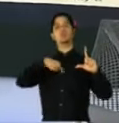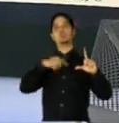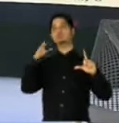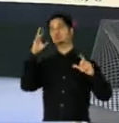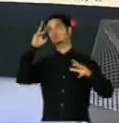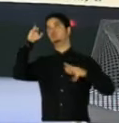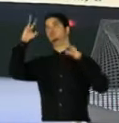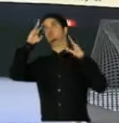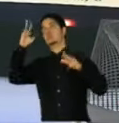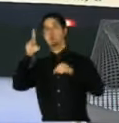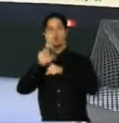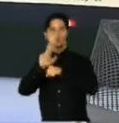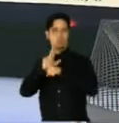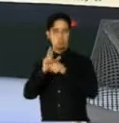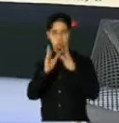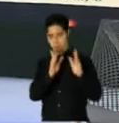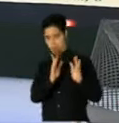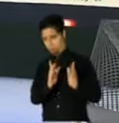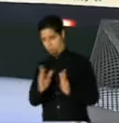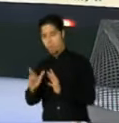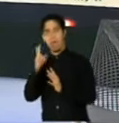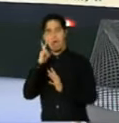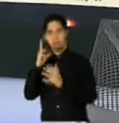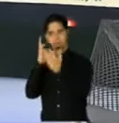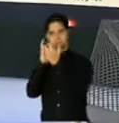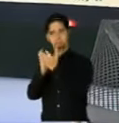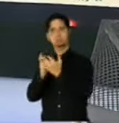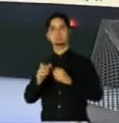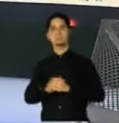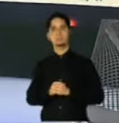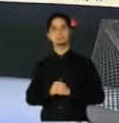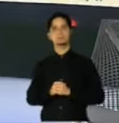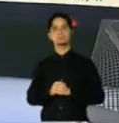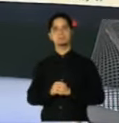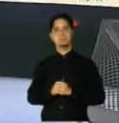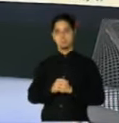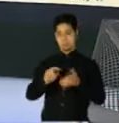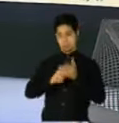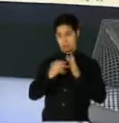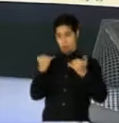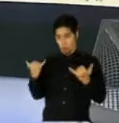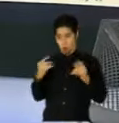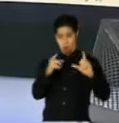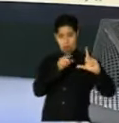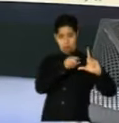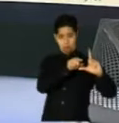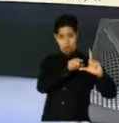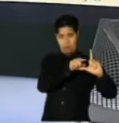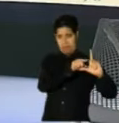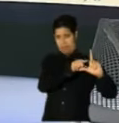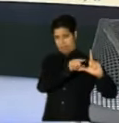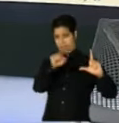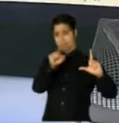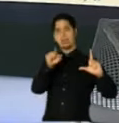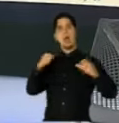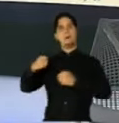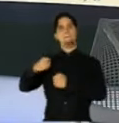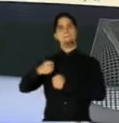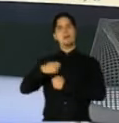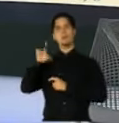proyección utilizando un modelo logístico. ¿Y qué es lo que estamos viendo? A partir de hoy, hacia mayo 8, un mes